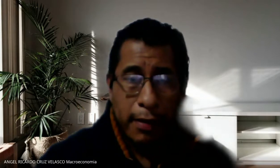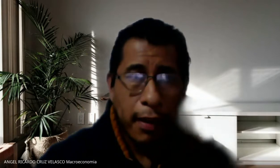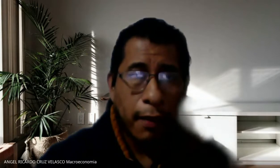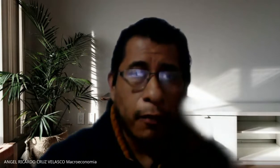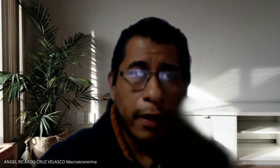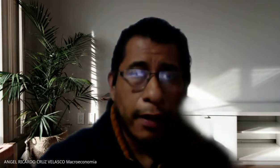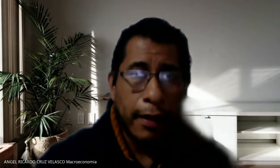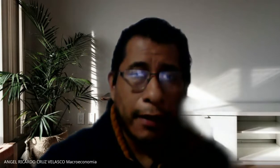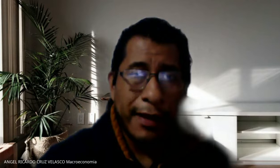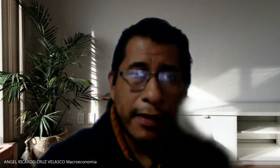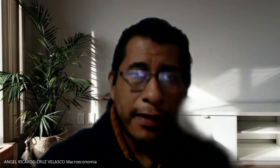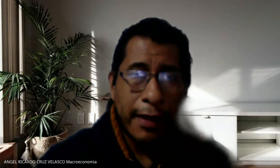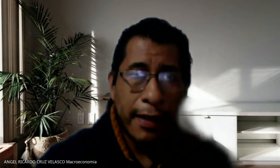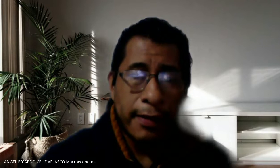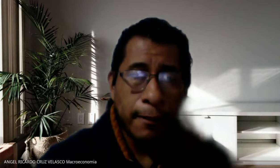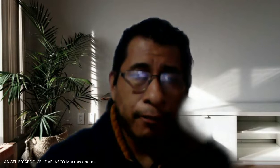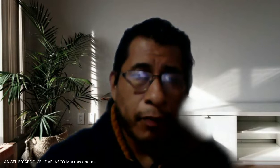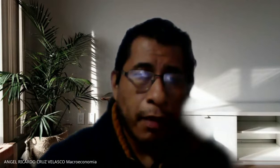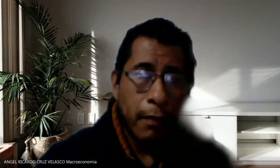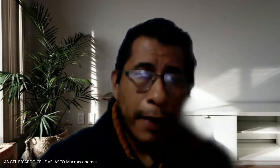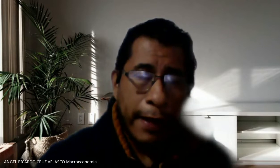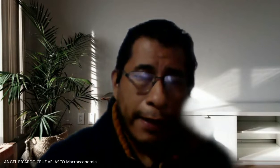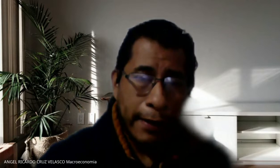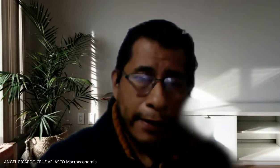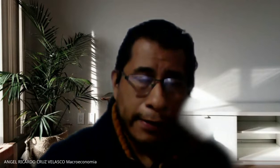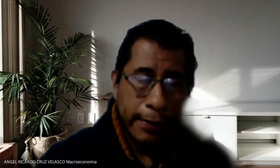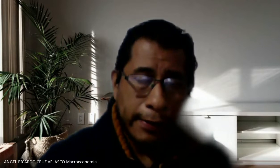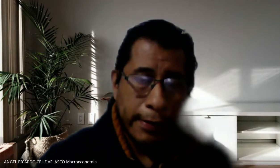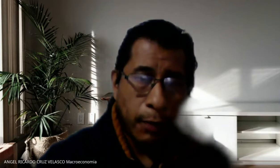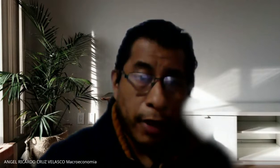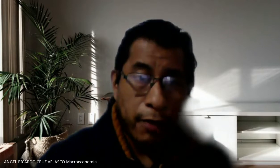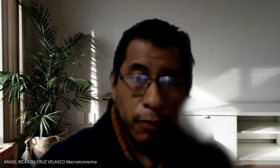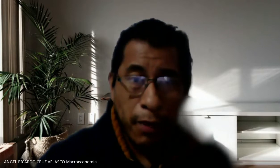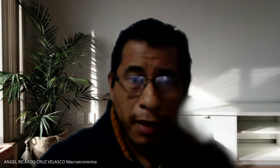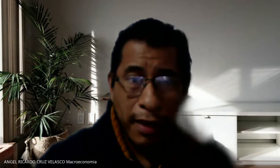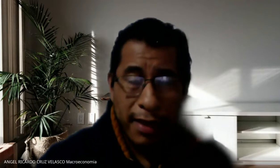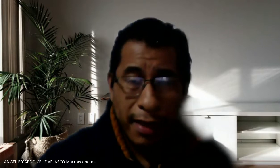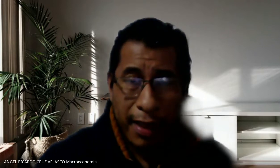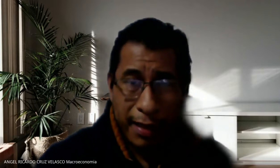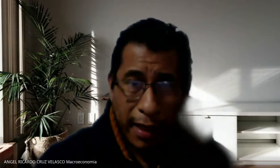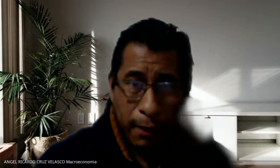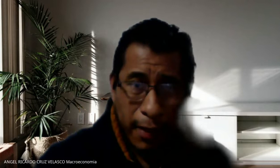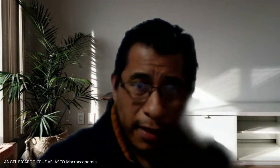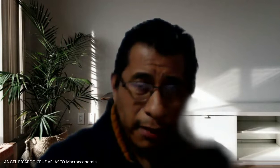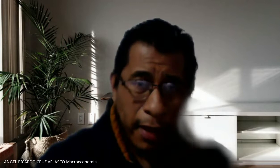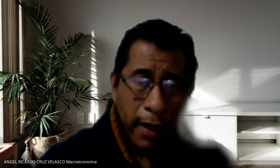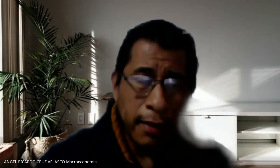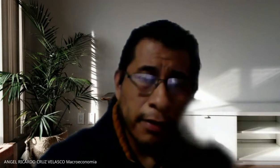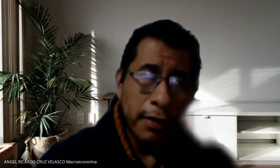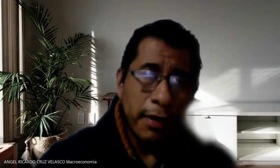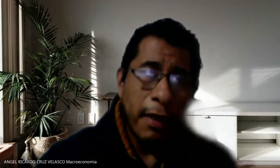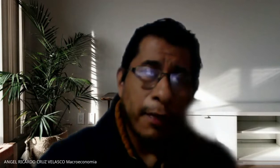la licenciada Ivonne que grabaría esta clase para que la pudiera yo subir y asignar la tarea para esta